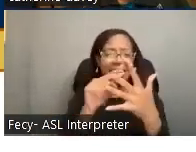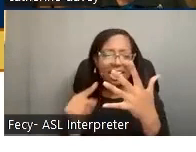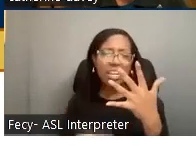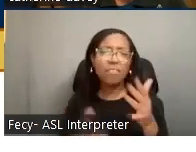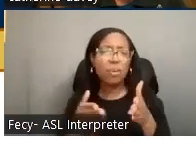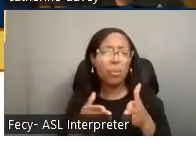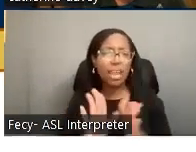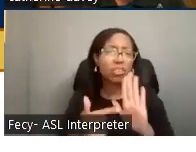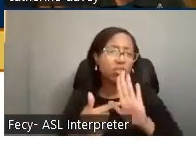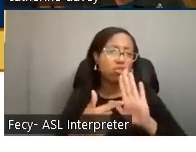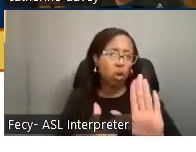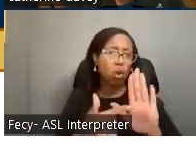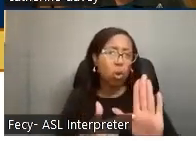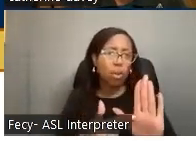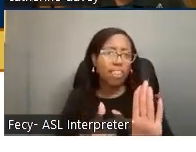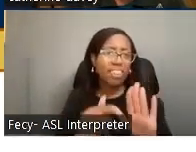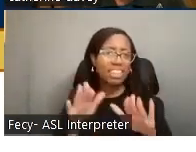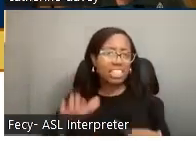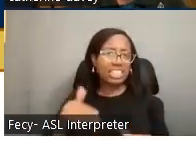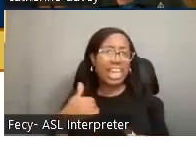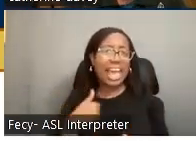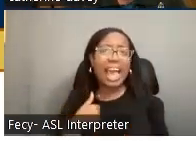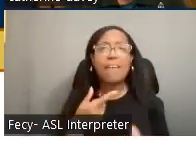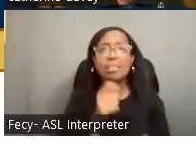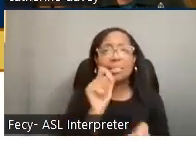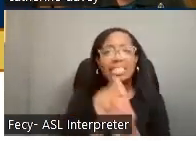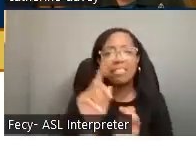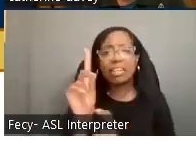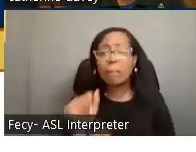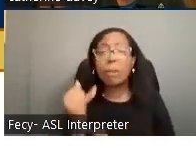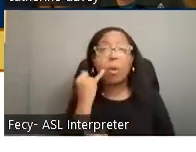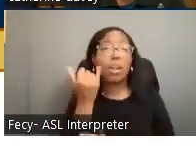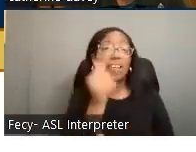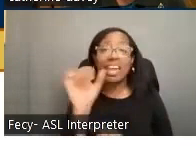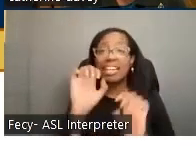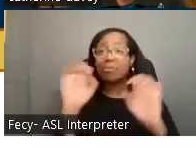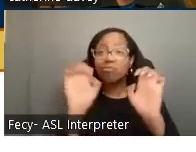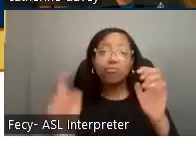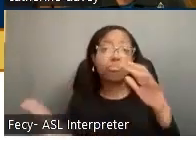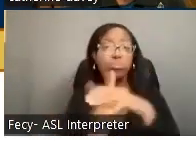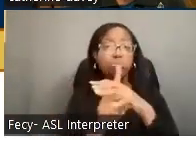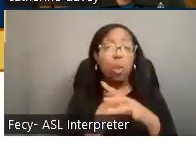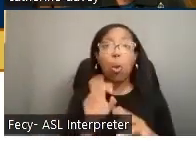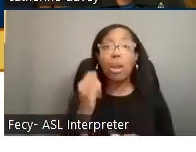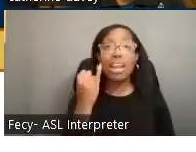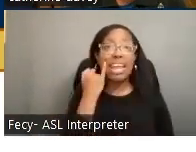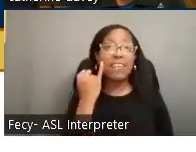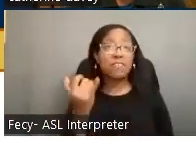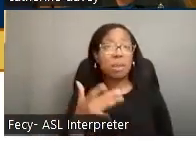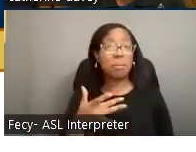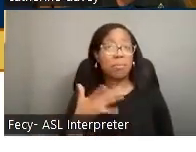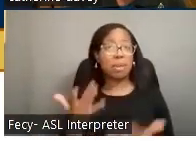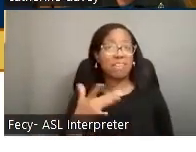zapato. Hay distintas maneras en las cuales podemos tratar el hecho de que nuestros niños tal vez en una situación de emergencia